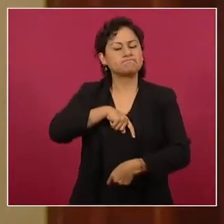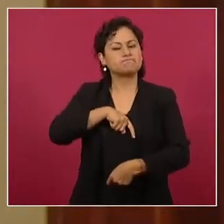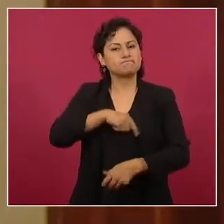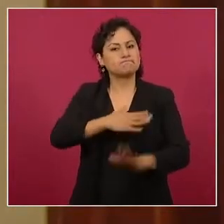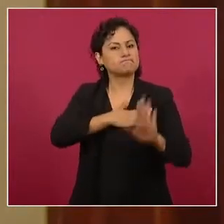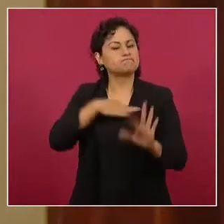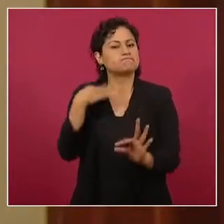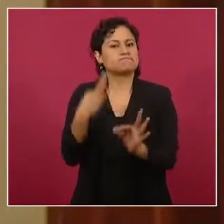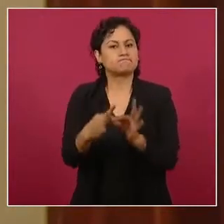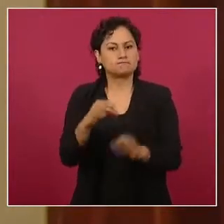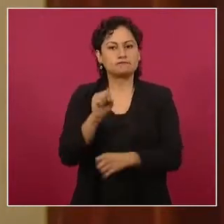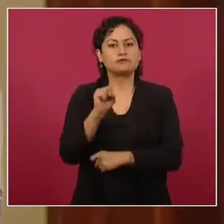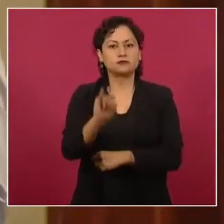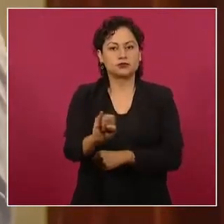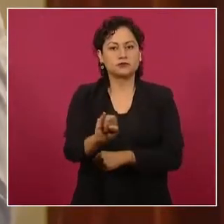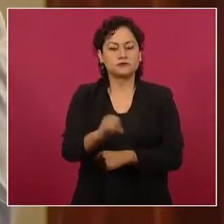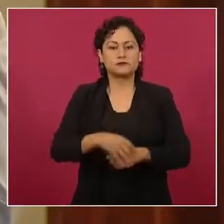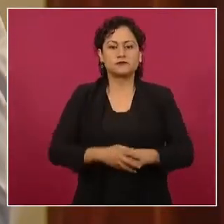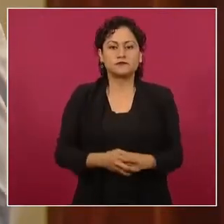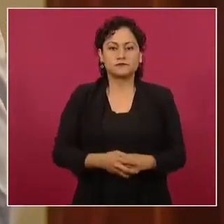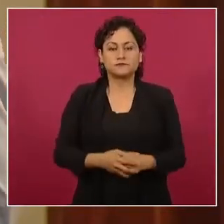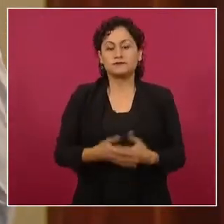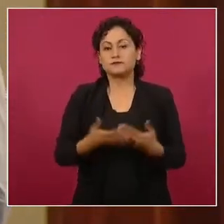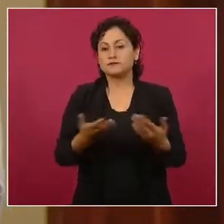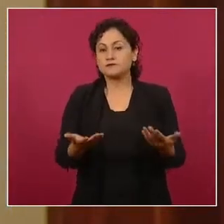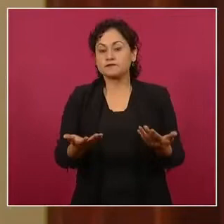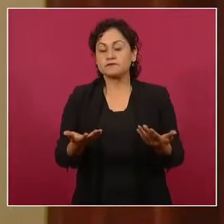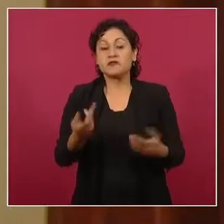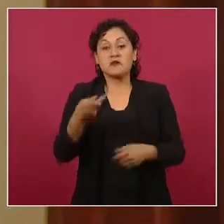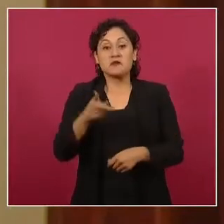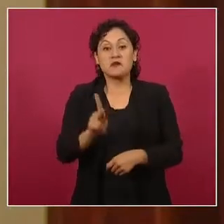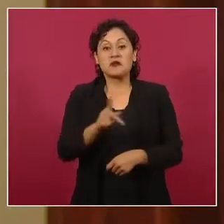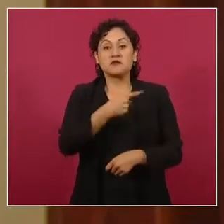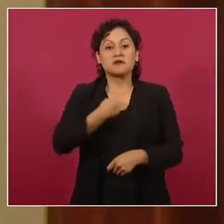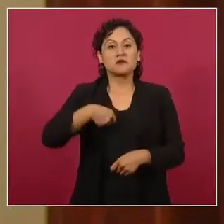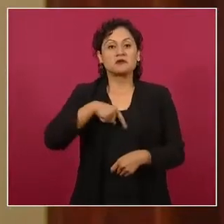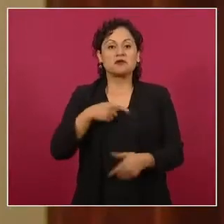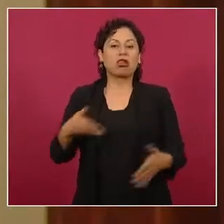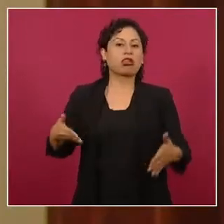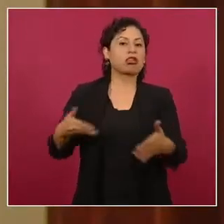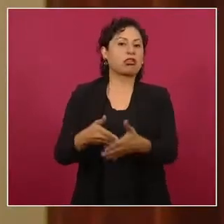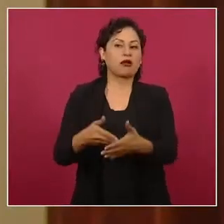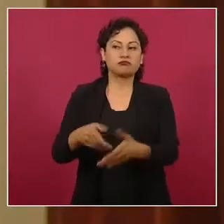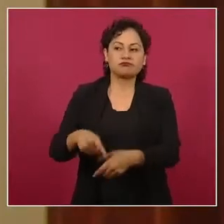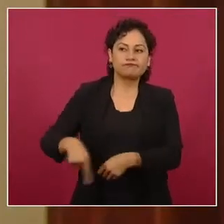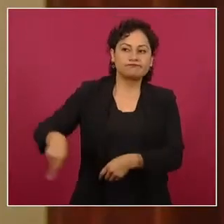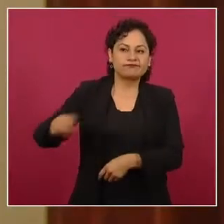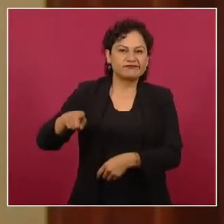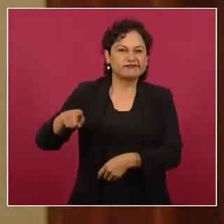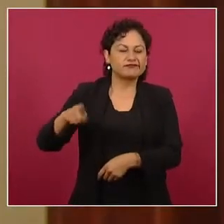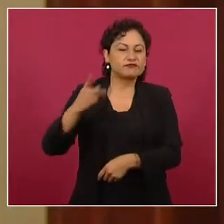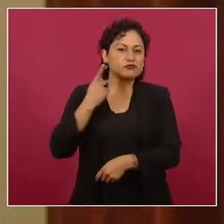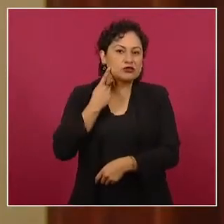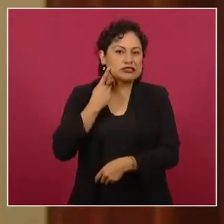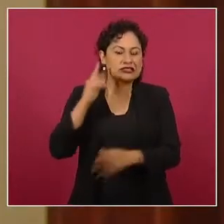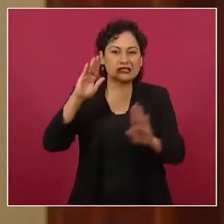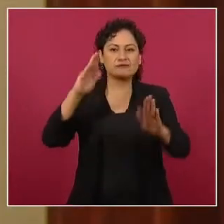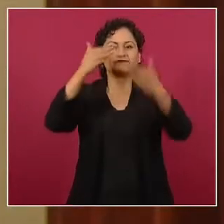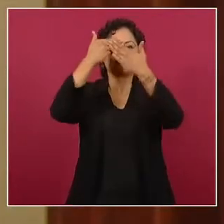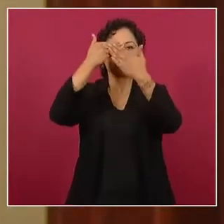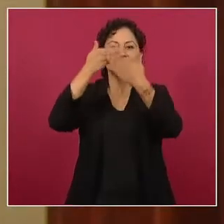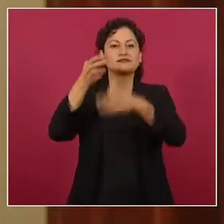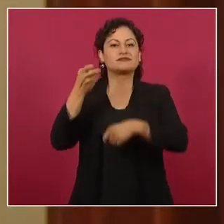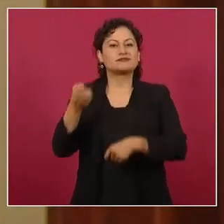podía. Nos encontramos ante una cerrazón política que le negó la oportunidad de una mayor